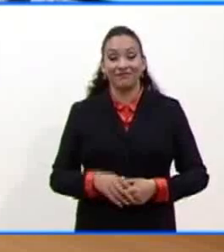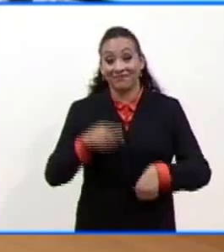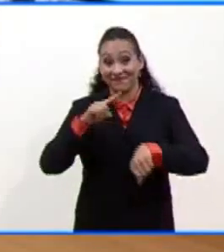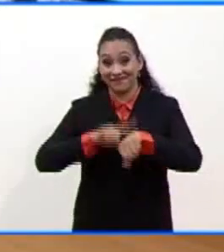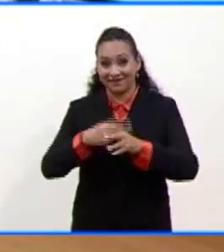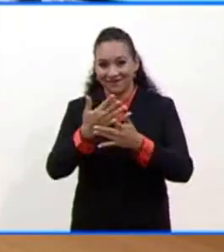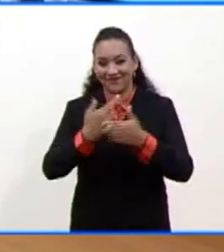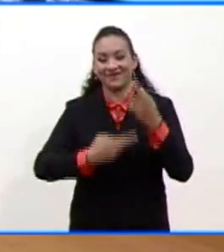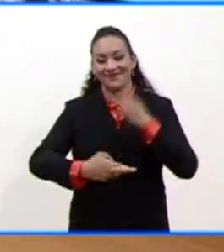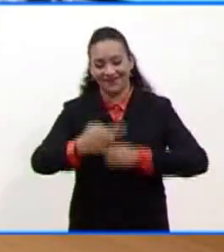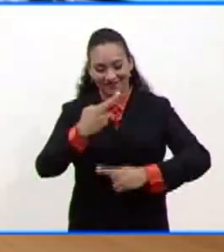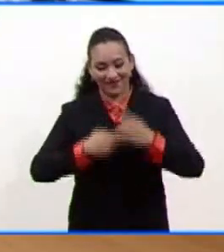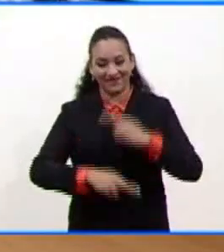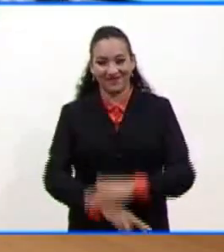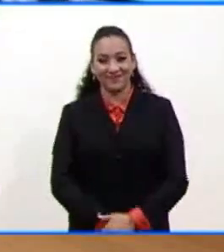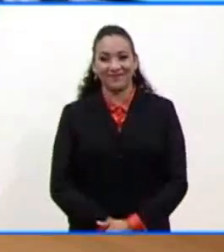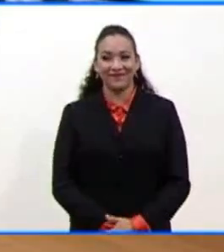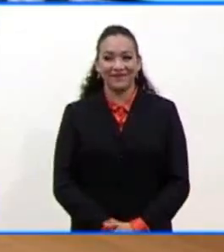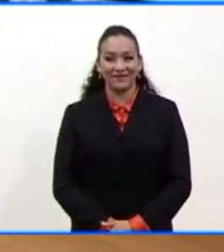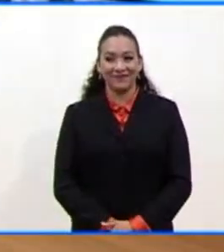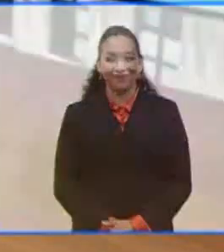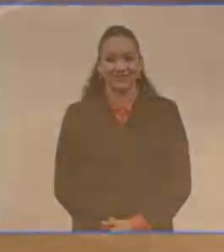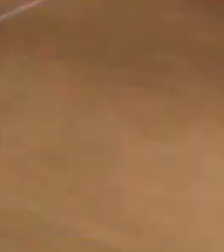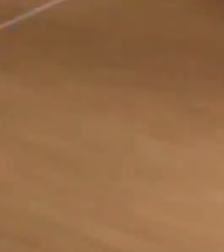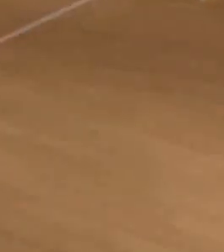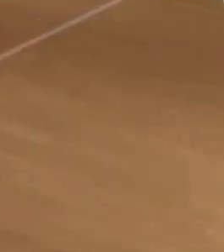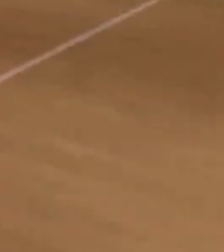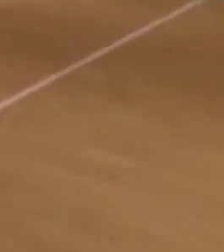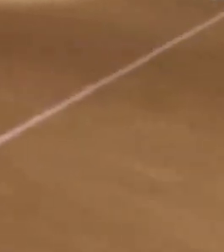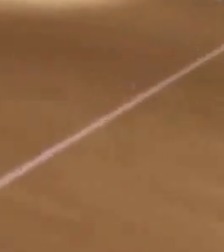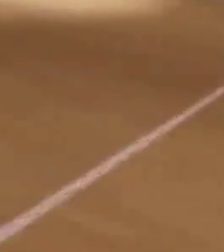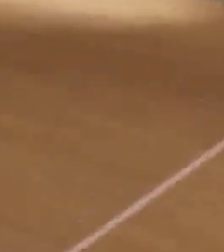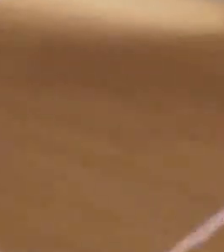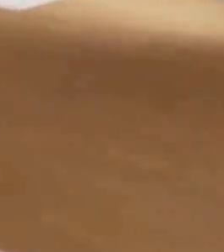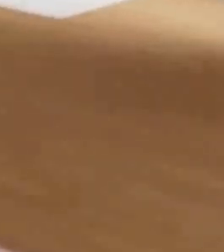Vamos a una pausa y continuamos con más información.